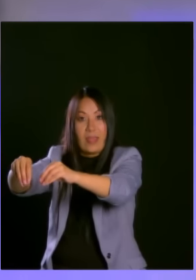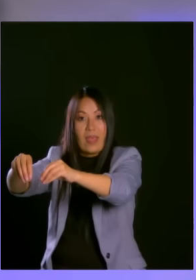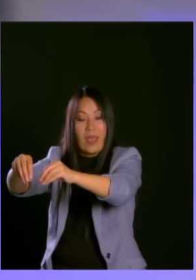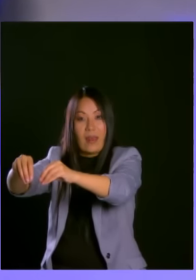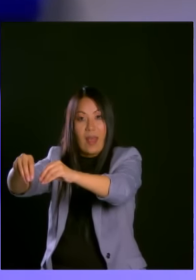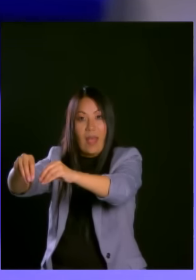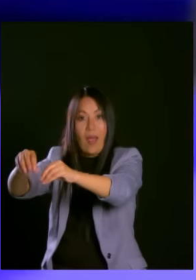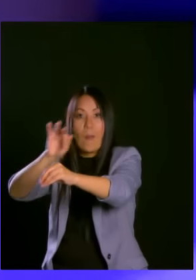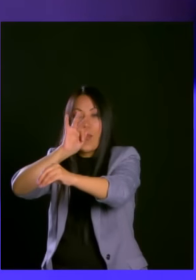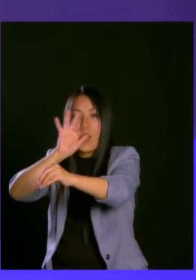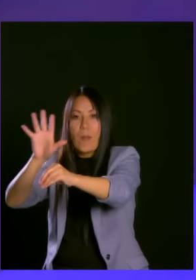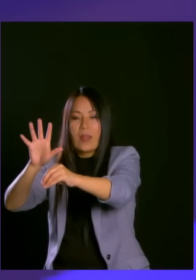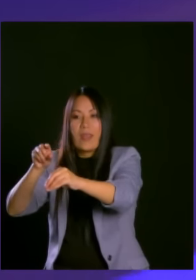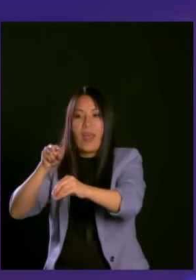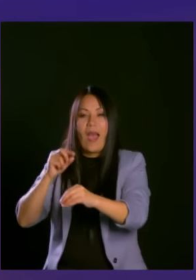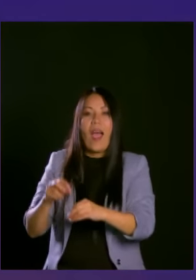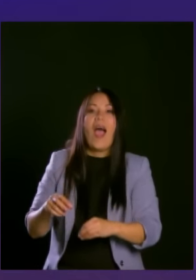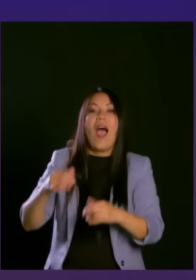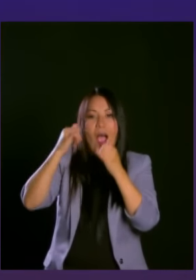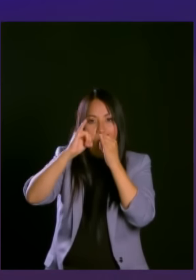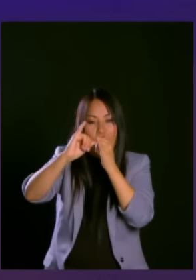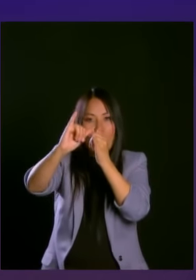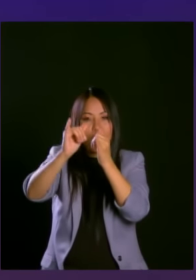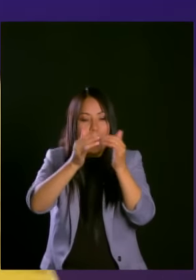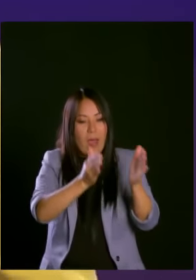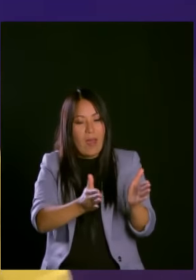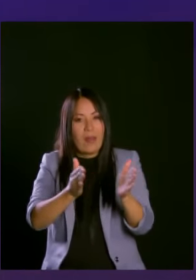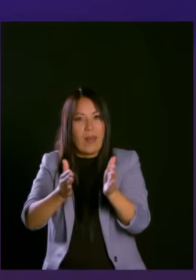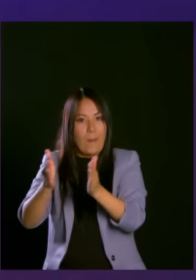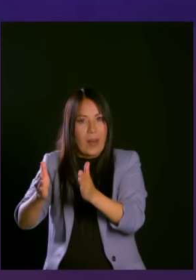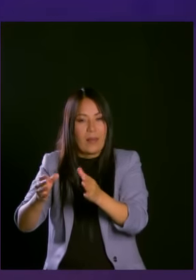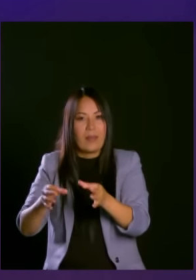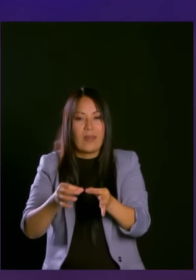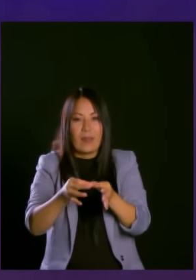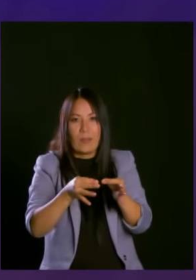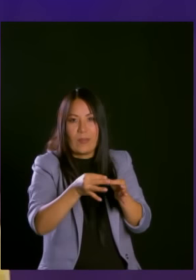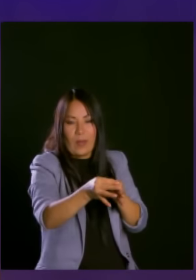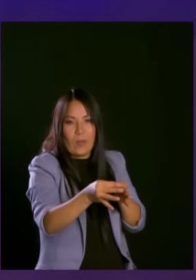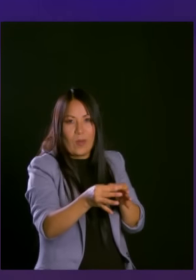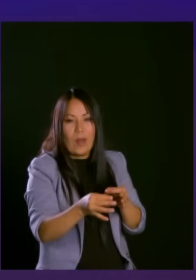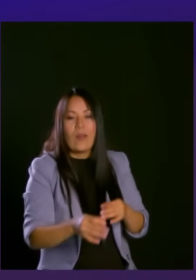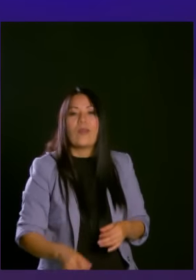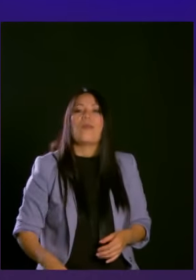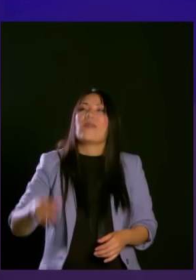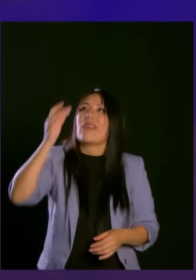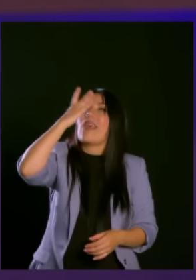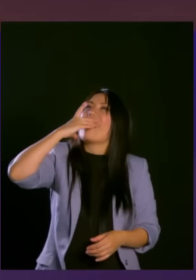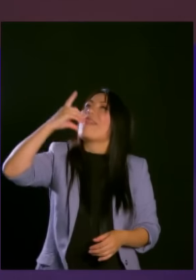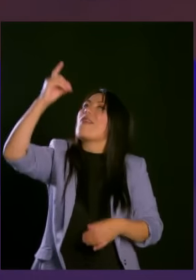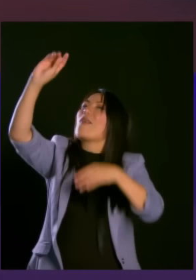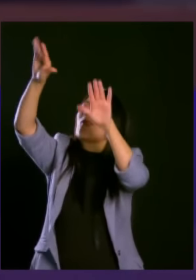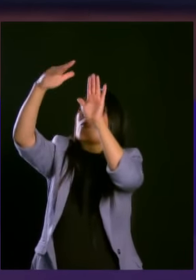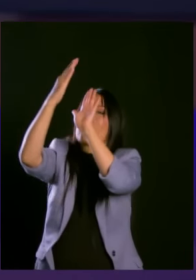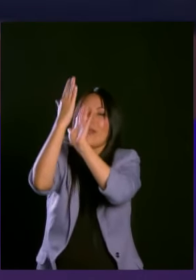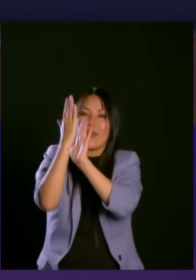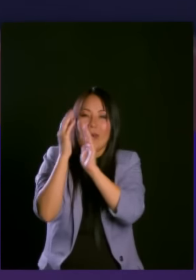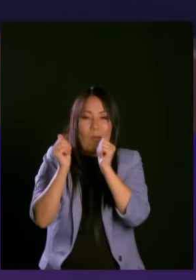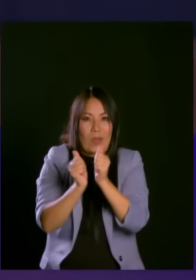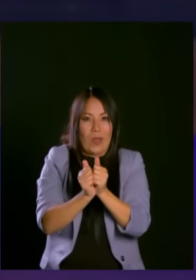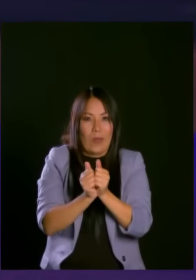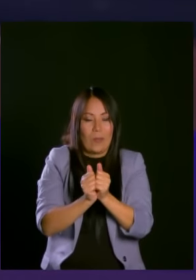dio. ¿Y qué le dijo? Yo estaré contigo. Viene Jesús y dice: ¿quieren que esté